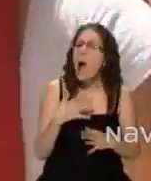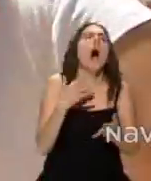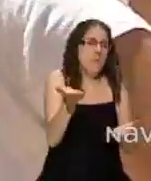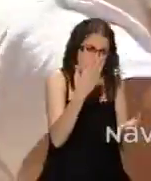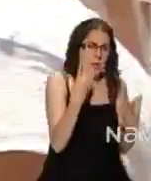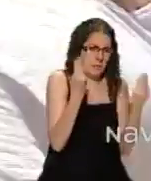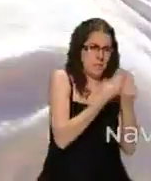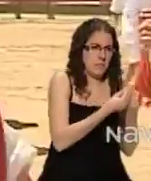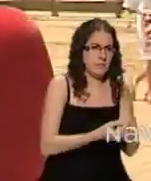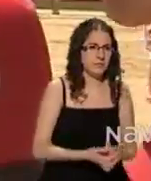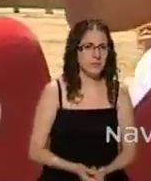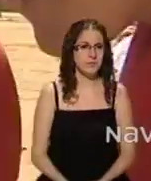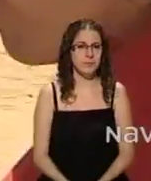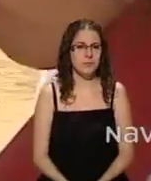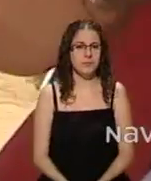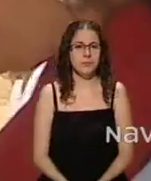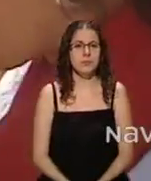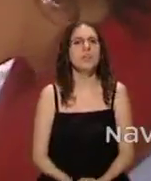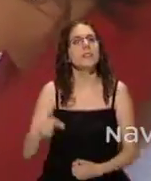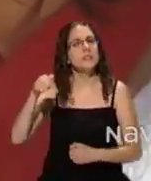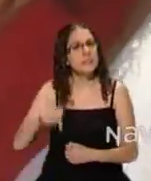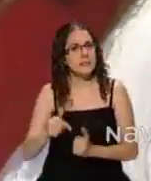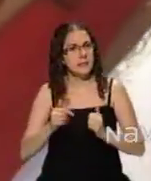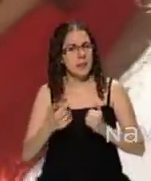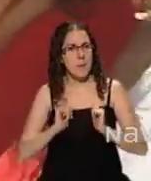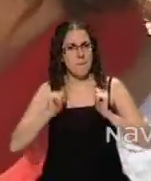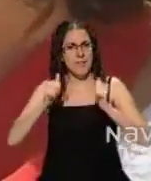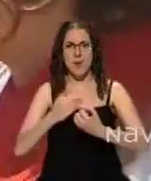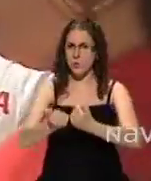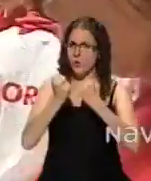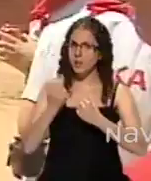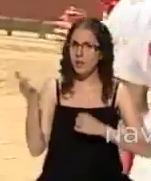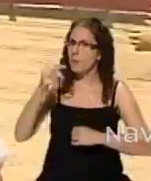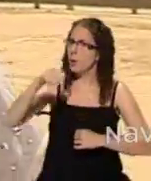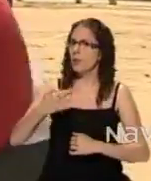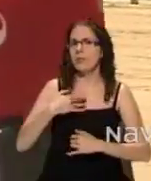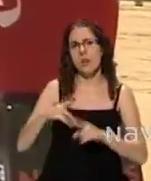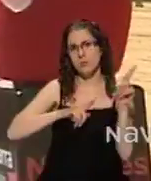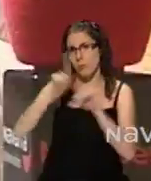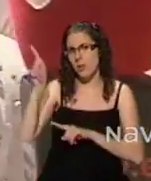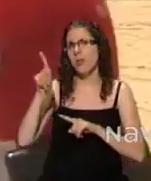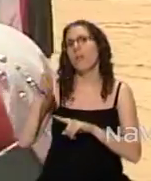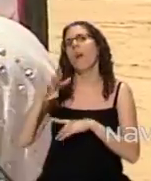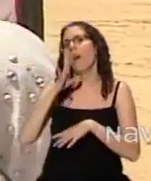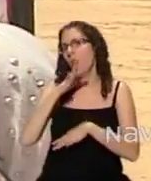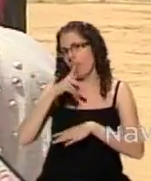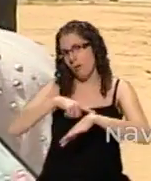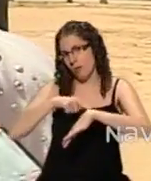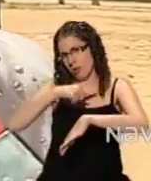colar. Hay que coger el día con fuerza porque es el día del chupinazo y es día largo. Claro, es un montón de días de fiesta.